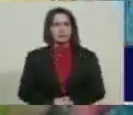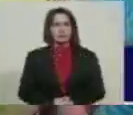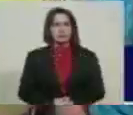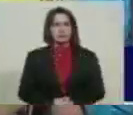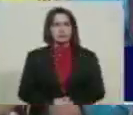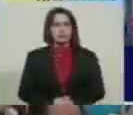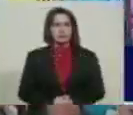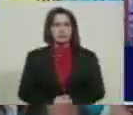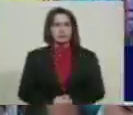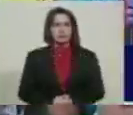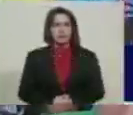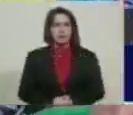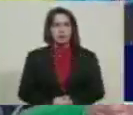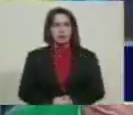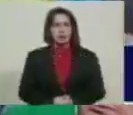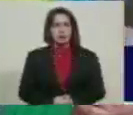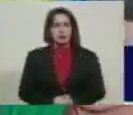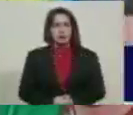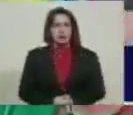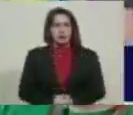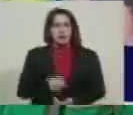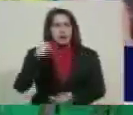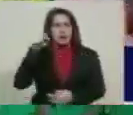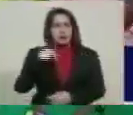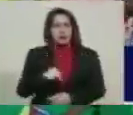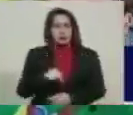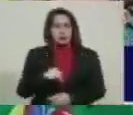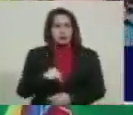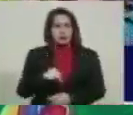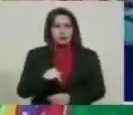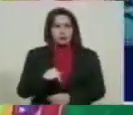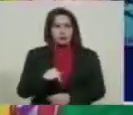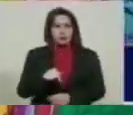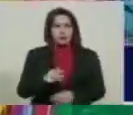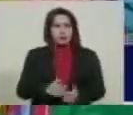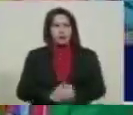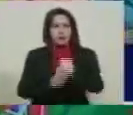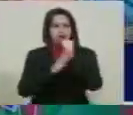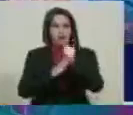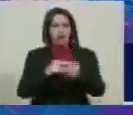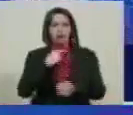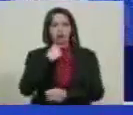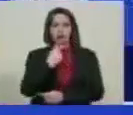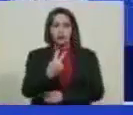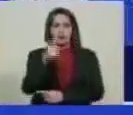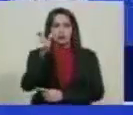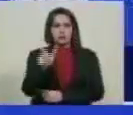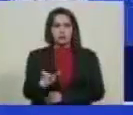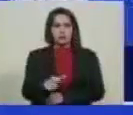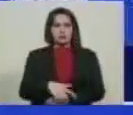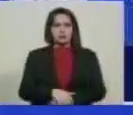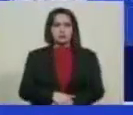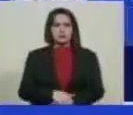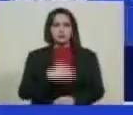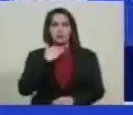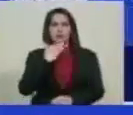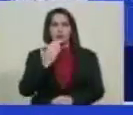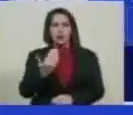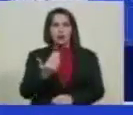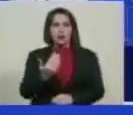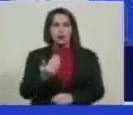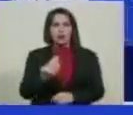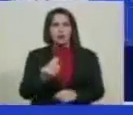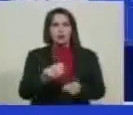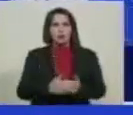Y de este tercer congreso, delegados, voceros, delegadas